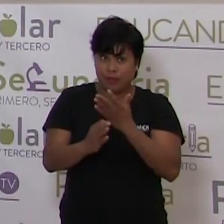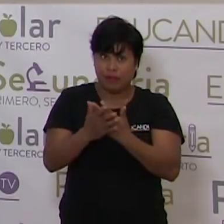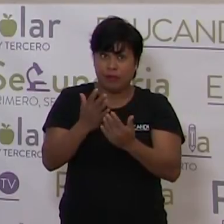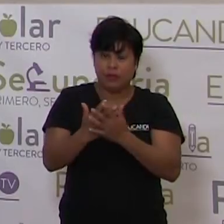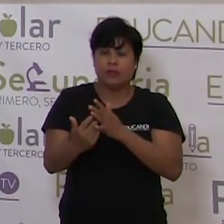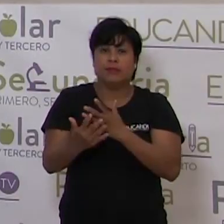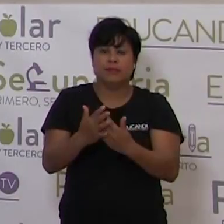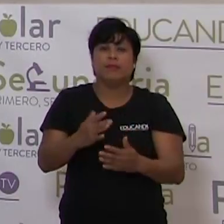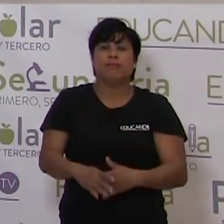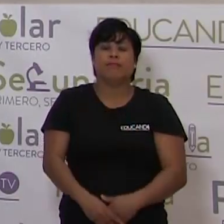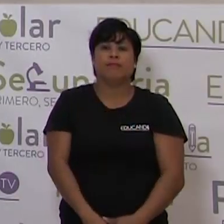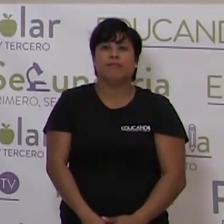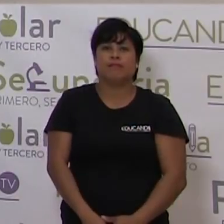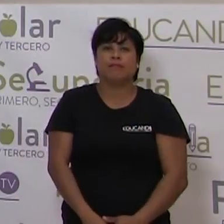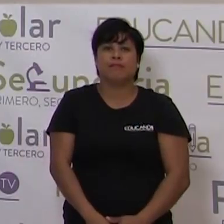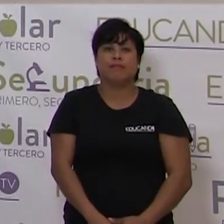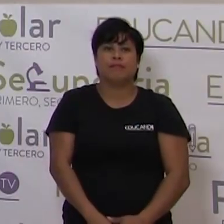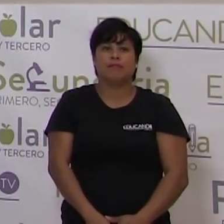Avancemos entonces.